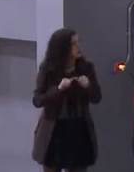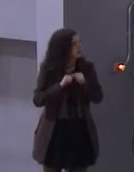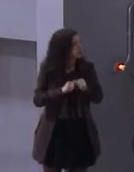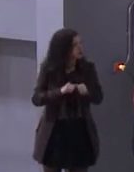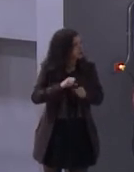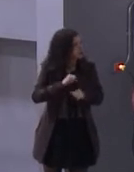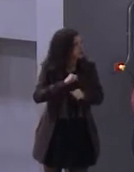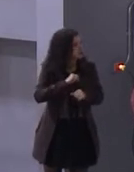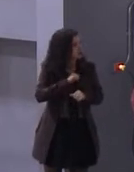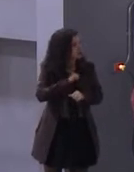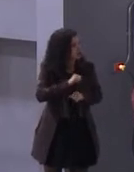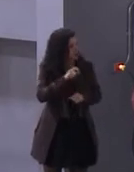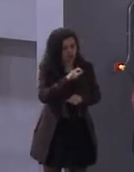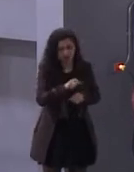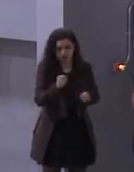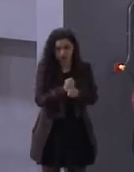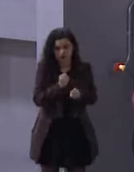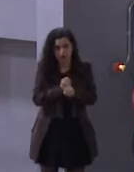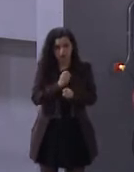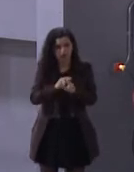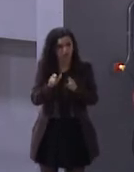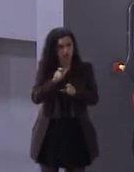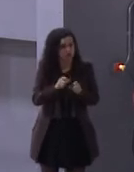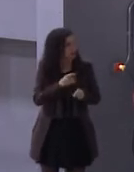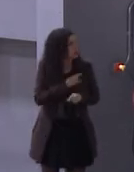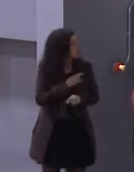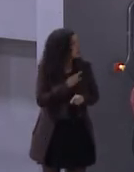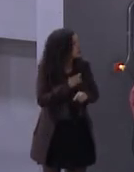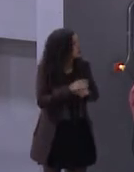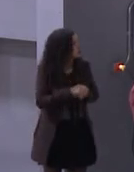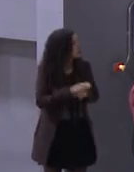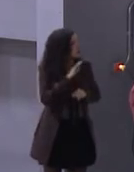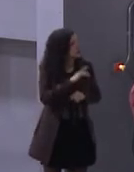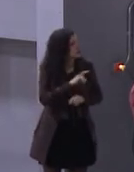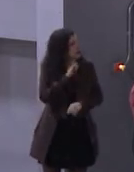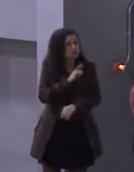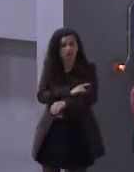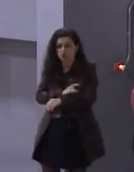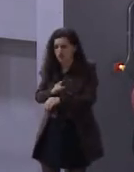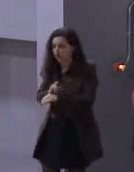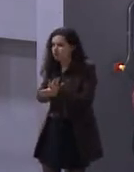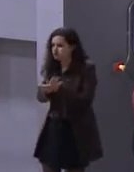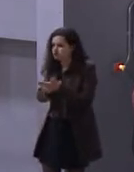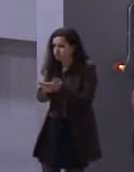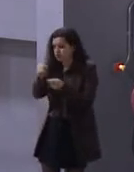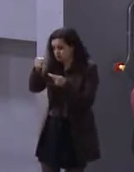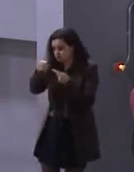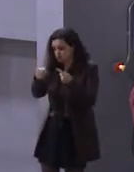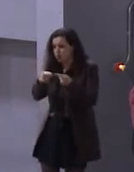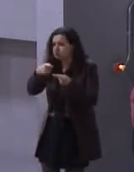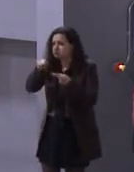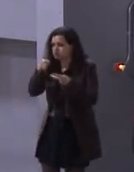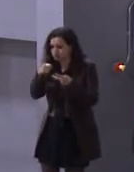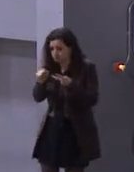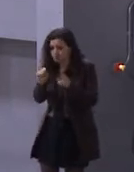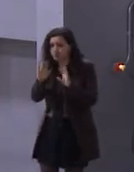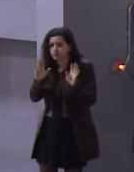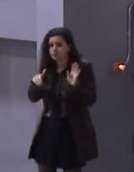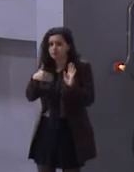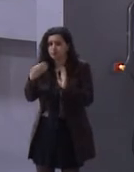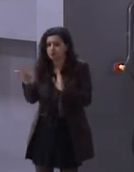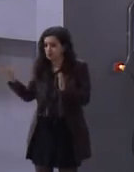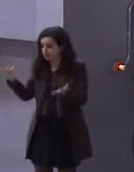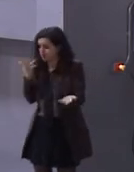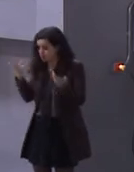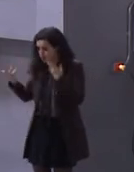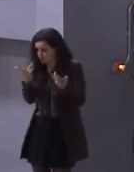internos de las diferentes trabajadoras de la comunidad. Estas garantías se solventaron, ¿sí? Cuando después de escuchar